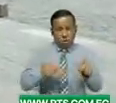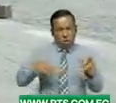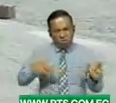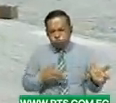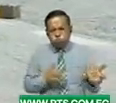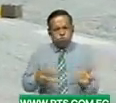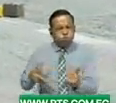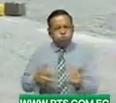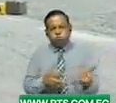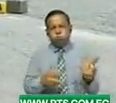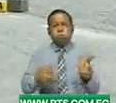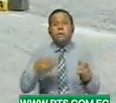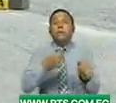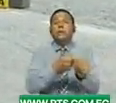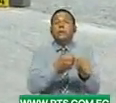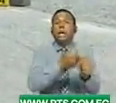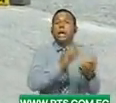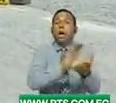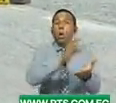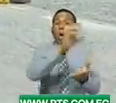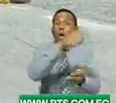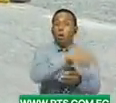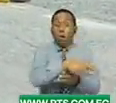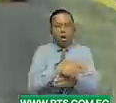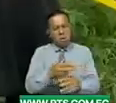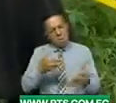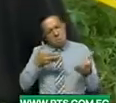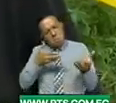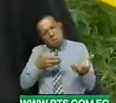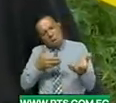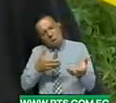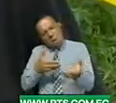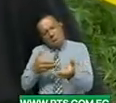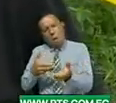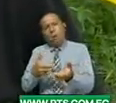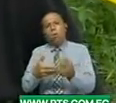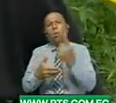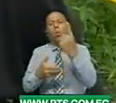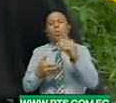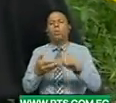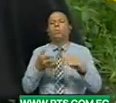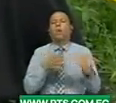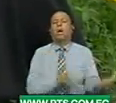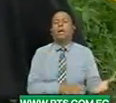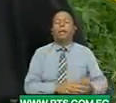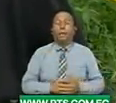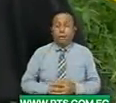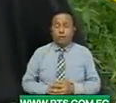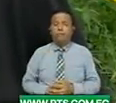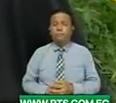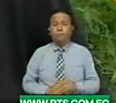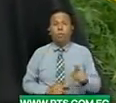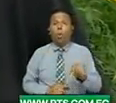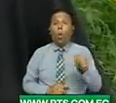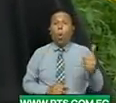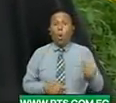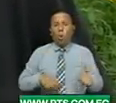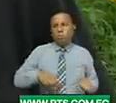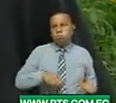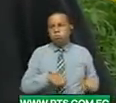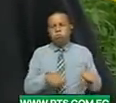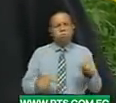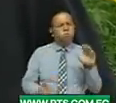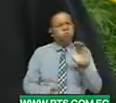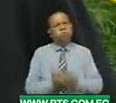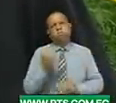Simón Bolívar cae impactado por ráfagas de disparos. Disparan y uno de ellos cae al piso herido. El otro ciudadano que le venía